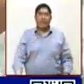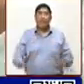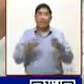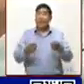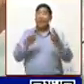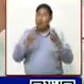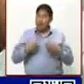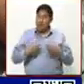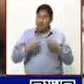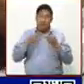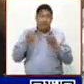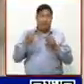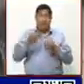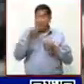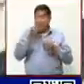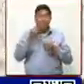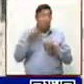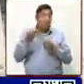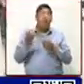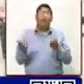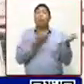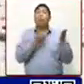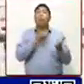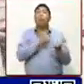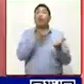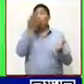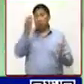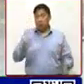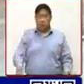A venir y te vamos a llevar lo que es al médico.